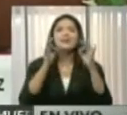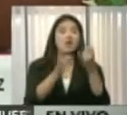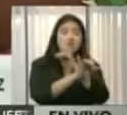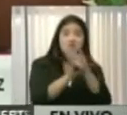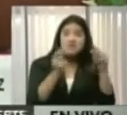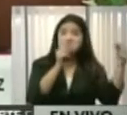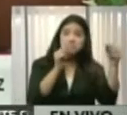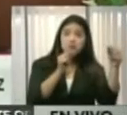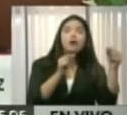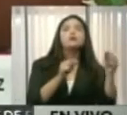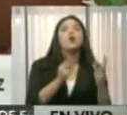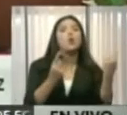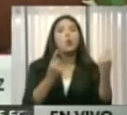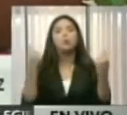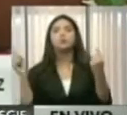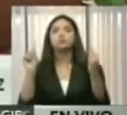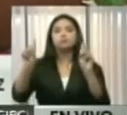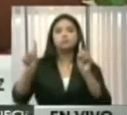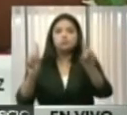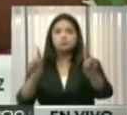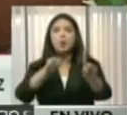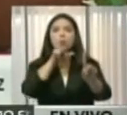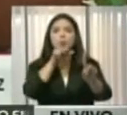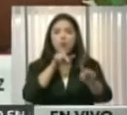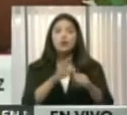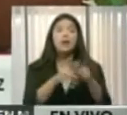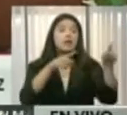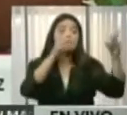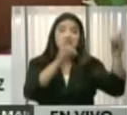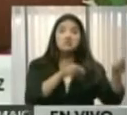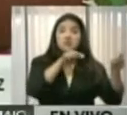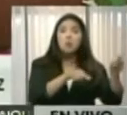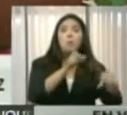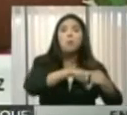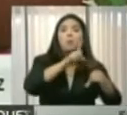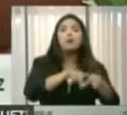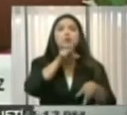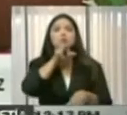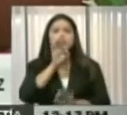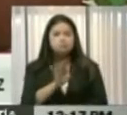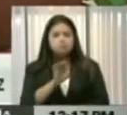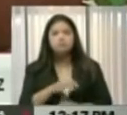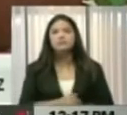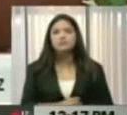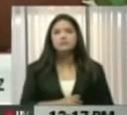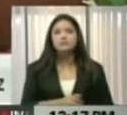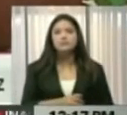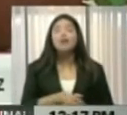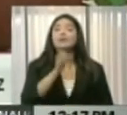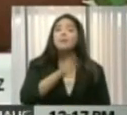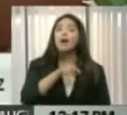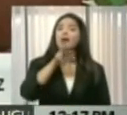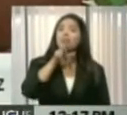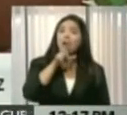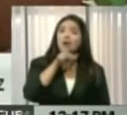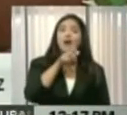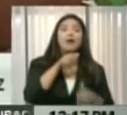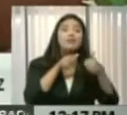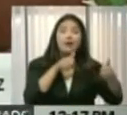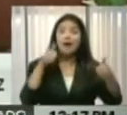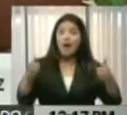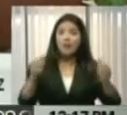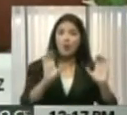cuando las delegaciones consideren conveniente. C. Declaraciones de cada